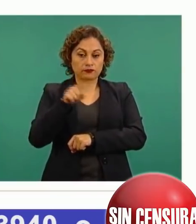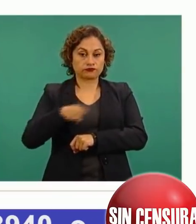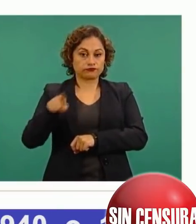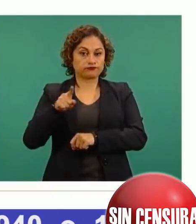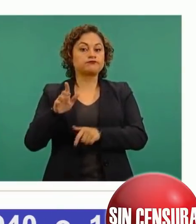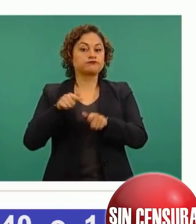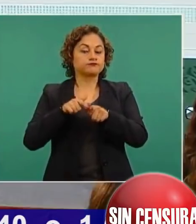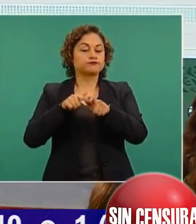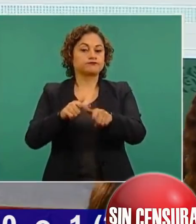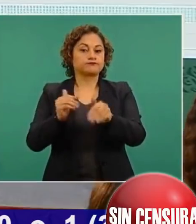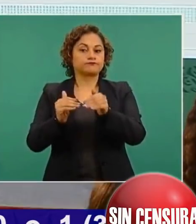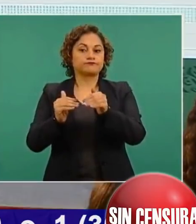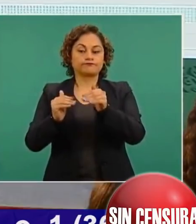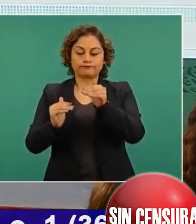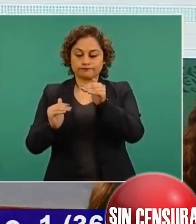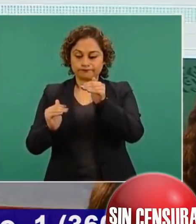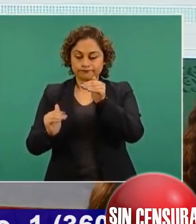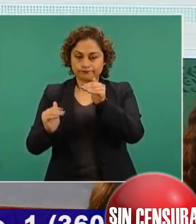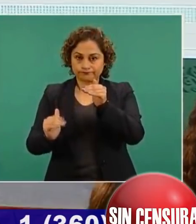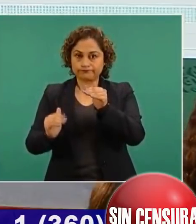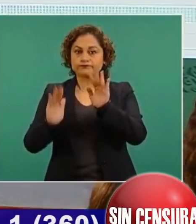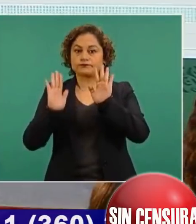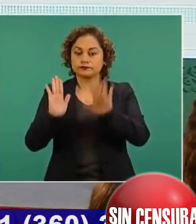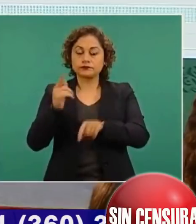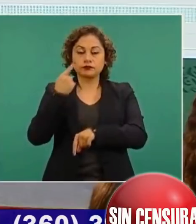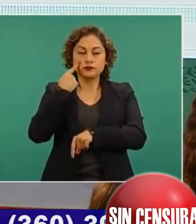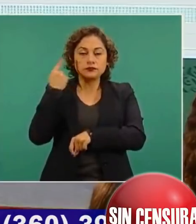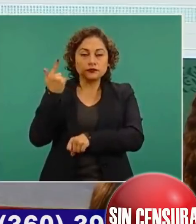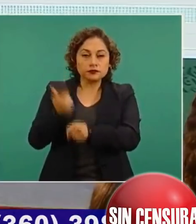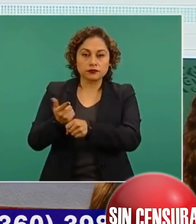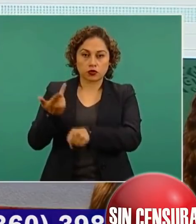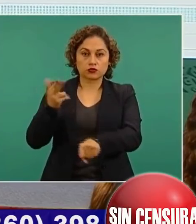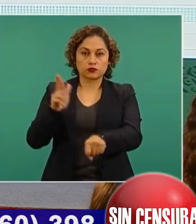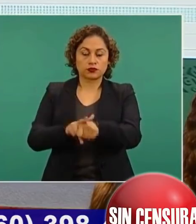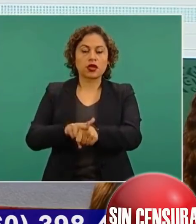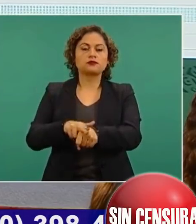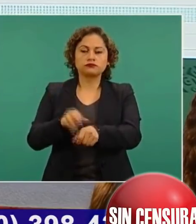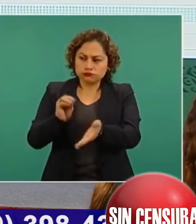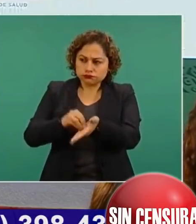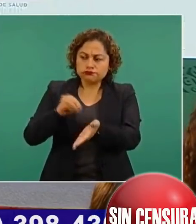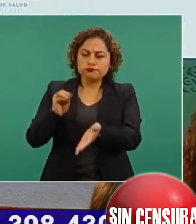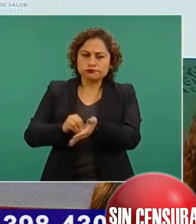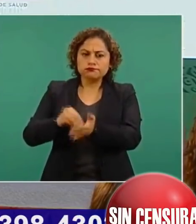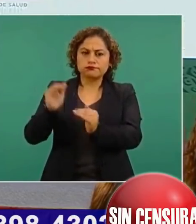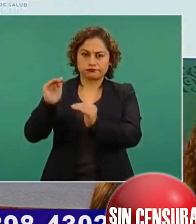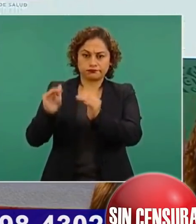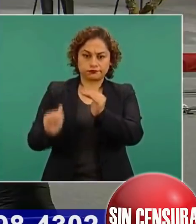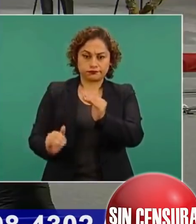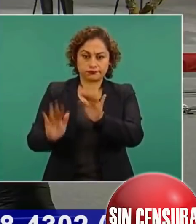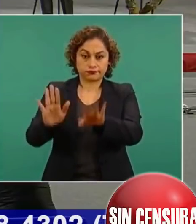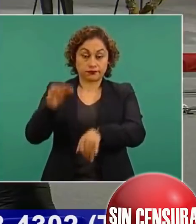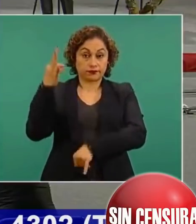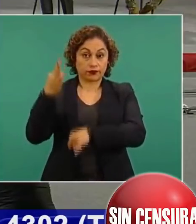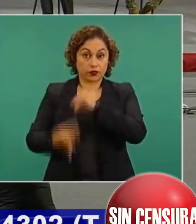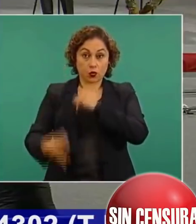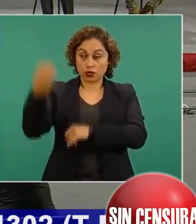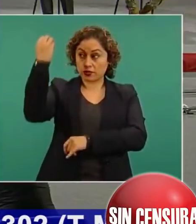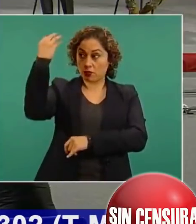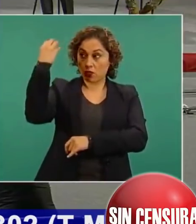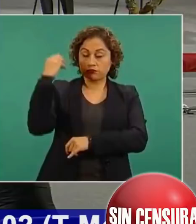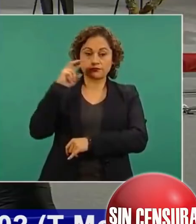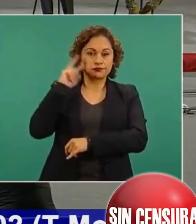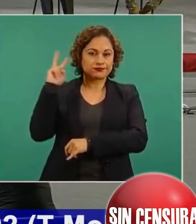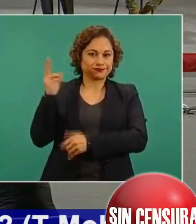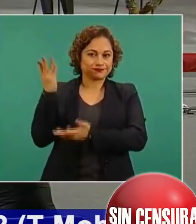siguiente, y su hospitalización aún en una fase general de descenso. La última imagen, vemos el semáforo de riesgo epidémico